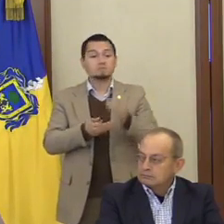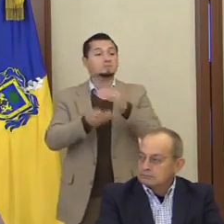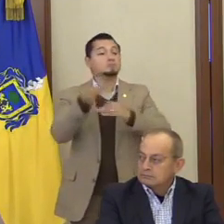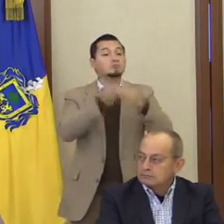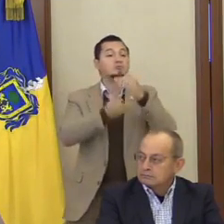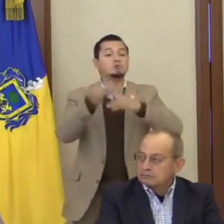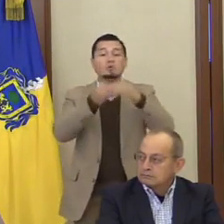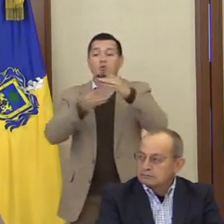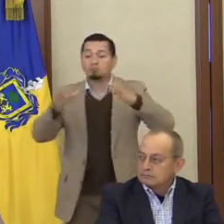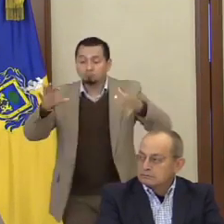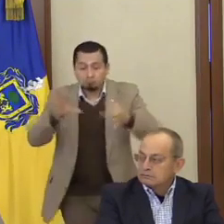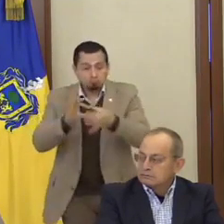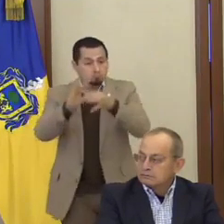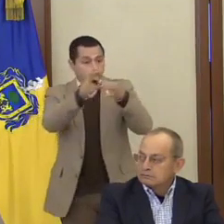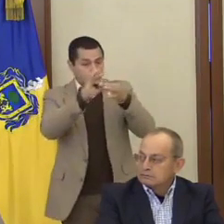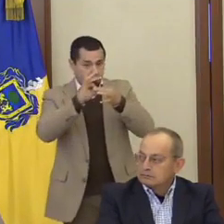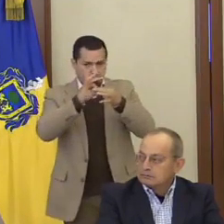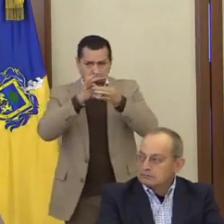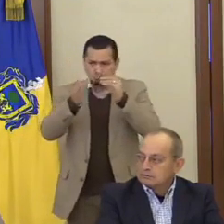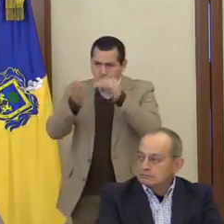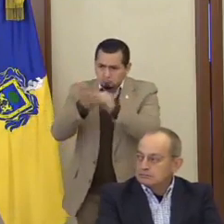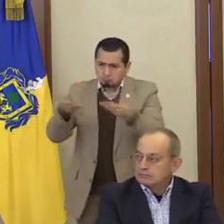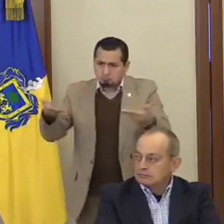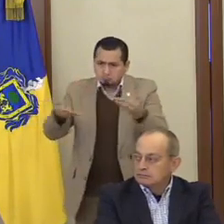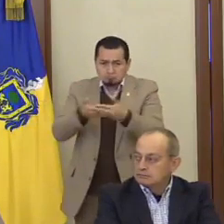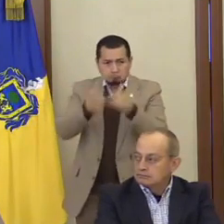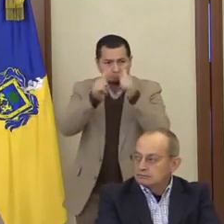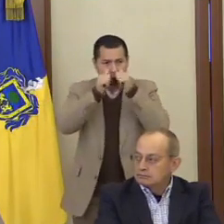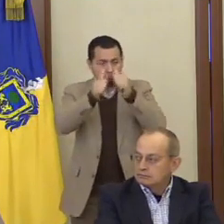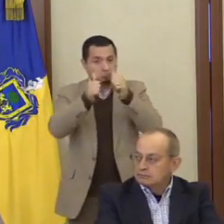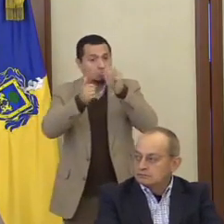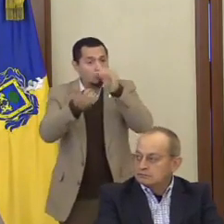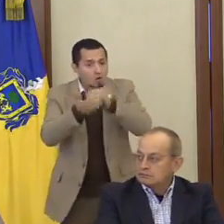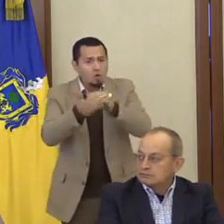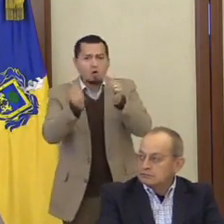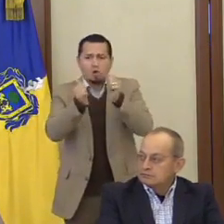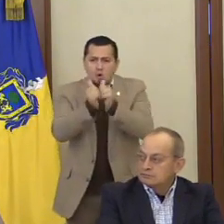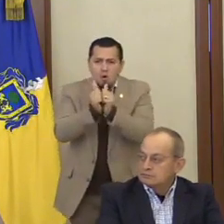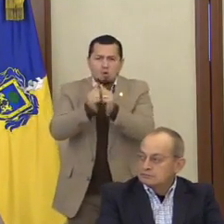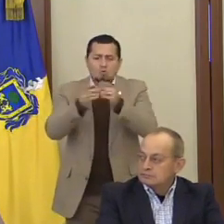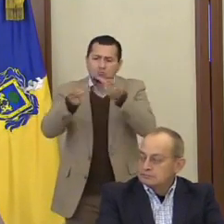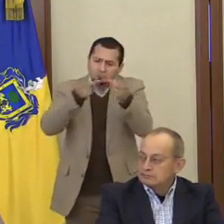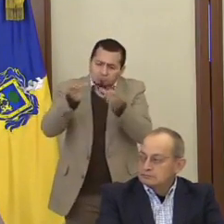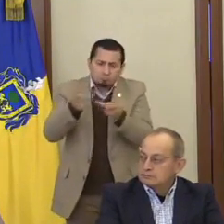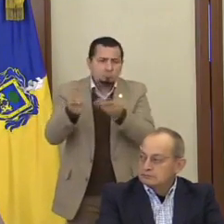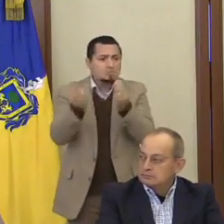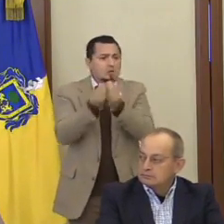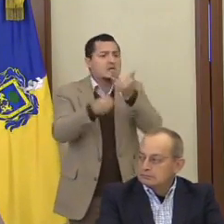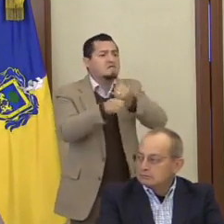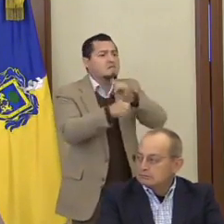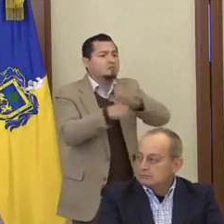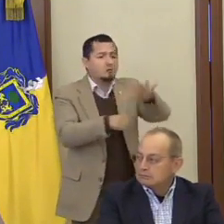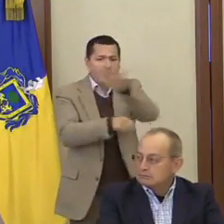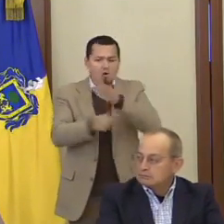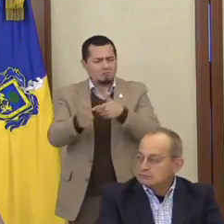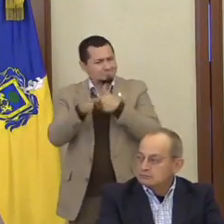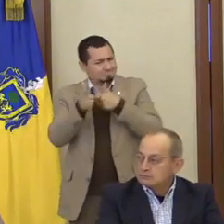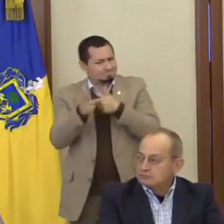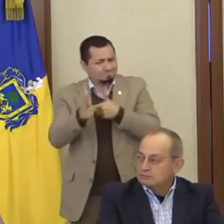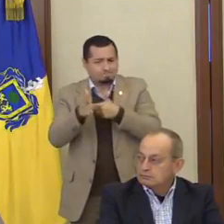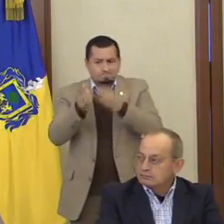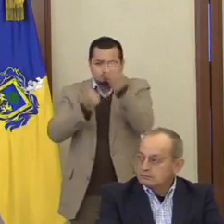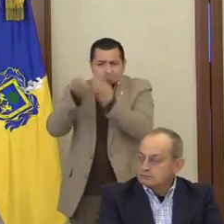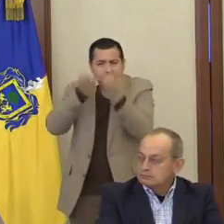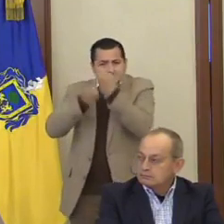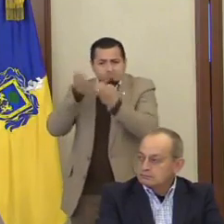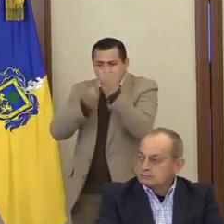lo vamos a estar alimentando de manera periódica y con un flujo de información constante que va a estar